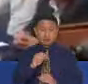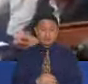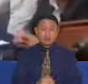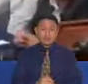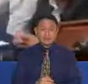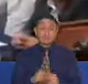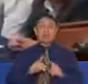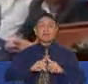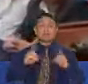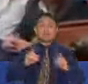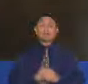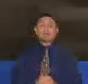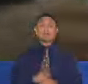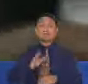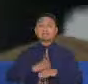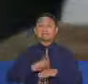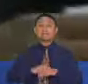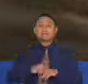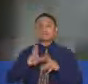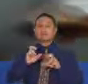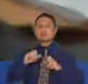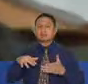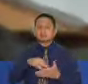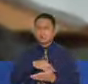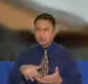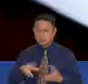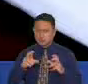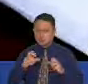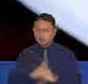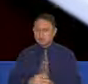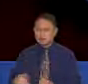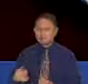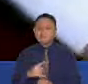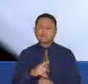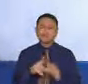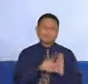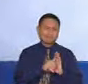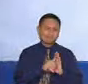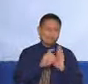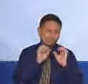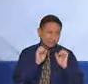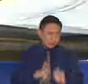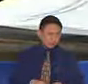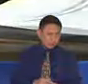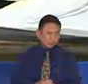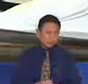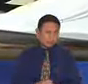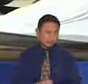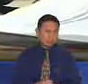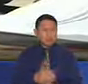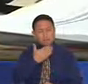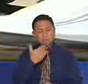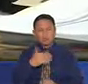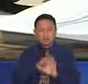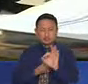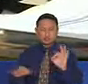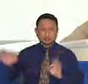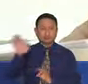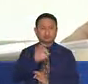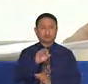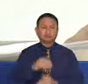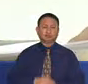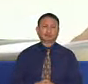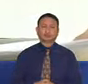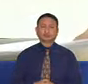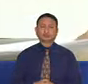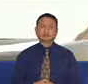Sin embargo, debido a ciertas dudas con respecto a la legalidad de dicha designación, decidieron cambiar de